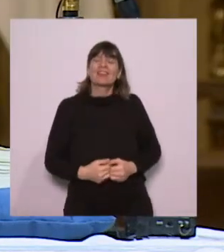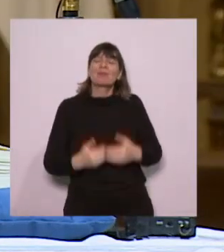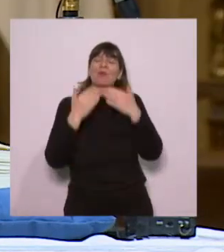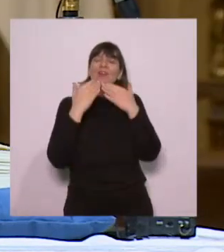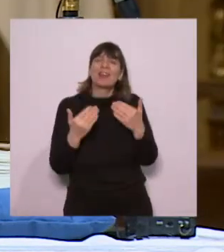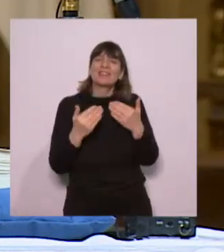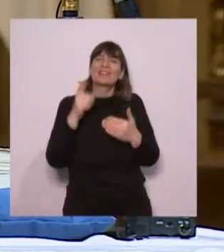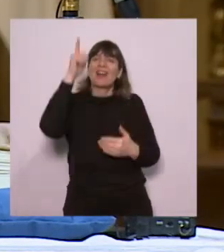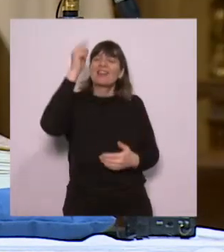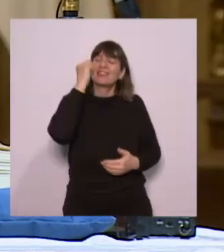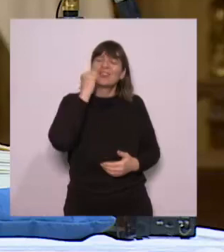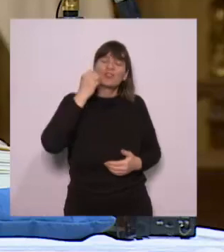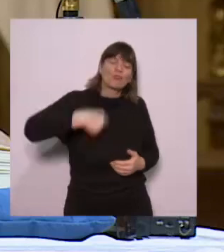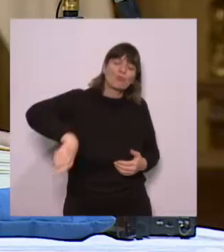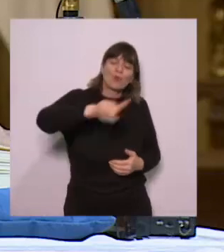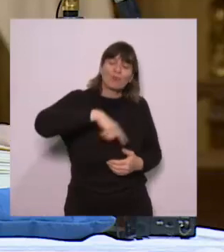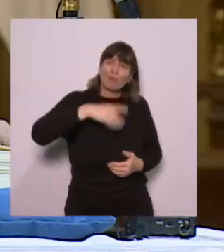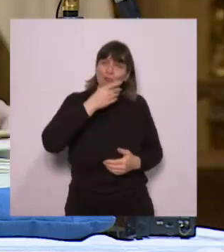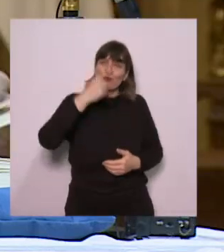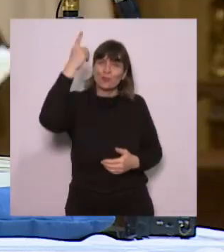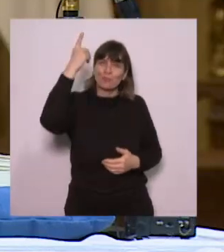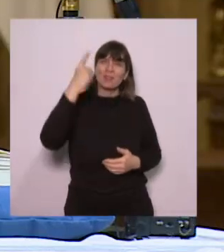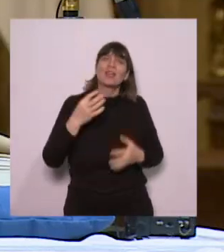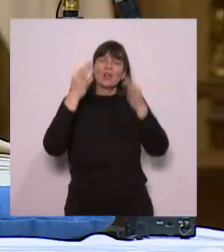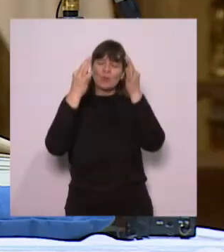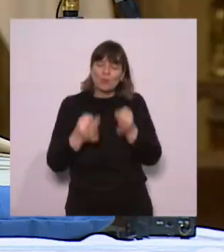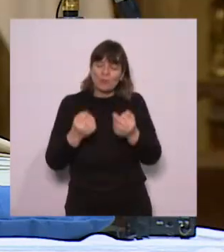Demos gracias al Señor nuestro Dios.